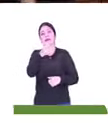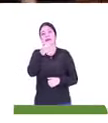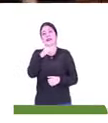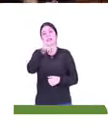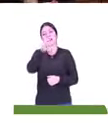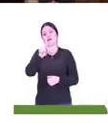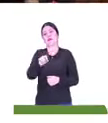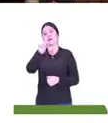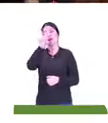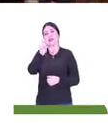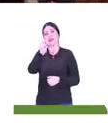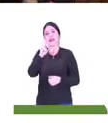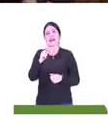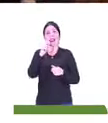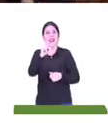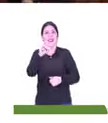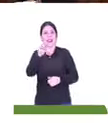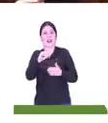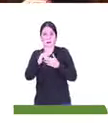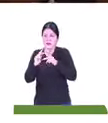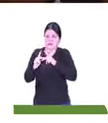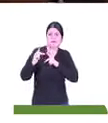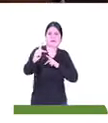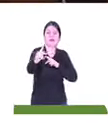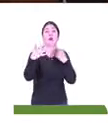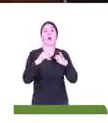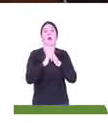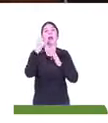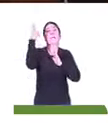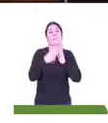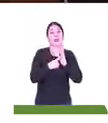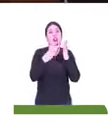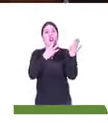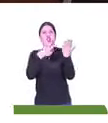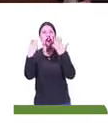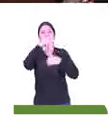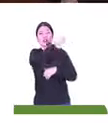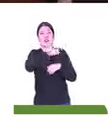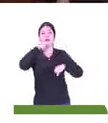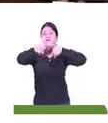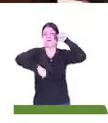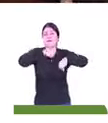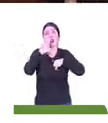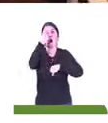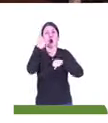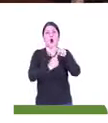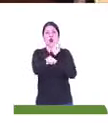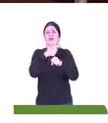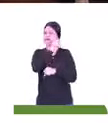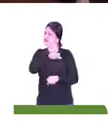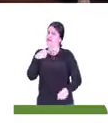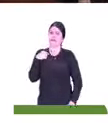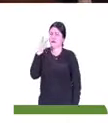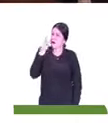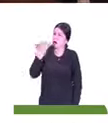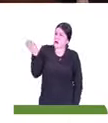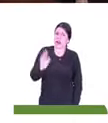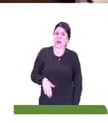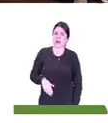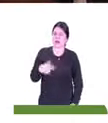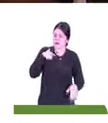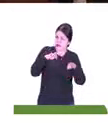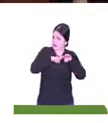kilómetros, pero muy importante, estamos teniendo más de 1.800 ciclistas a la hora. Hay personas que dicen, es que yo no veo ningún ciclista nunca y entonces me están quitando el